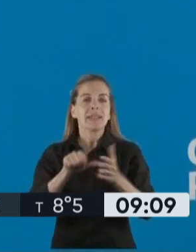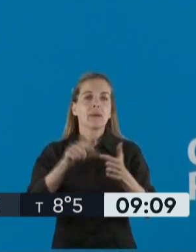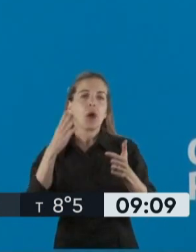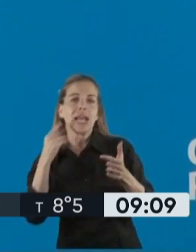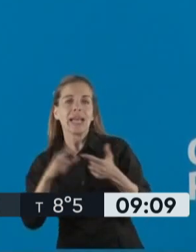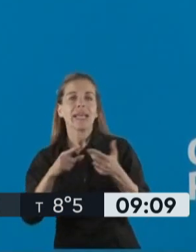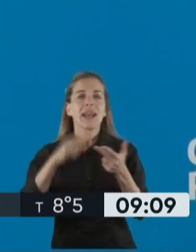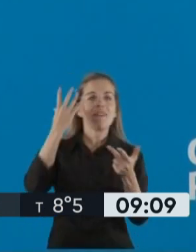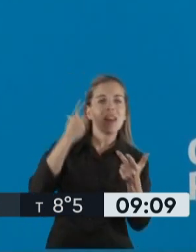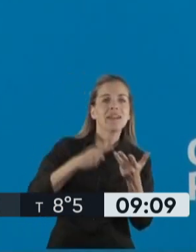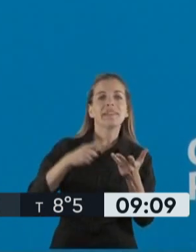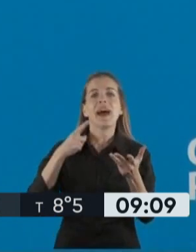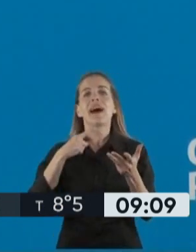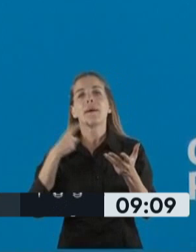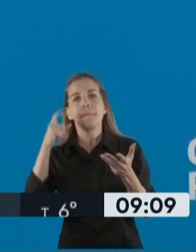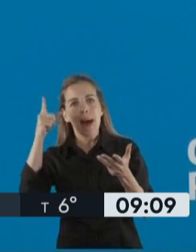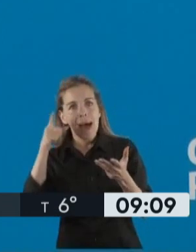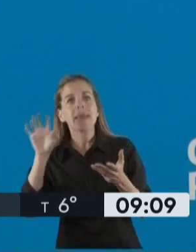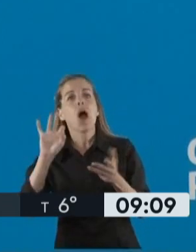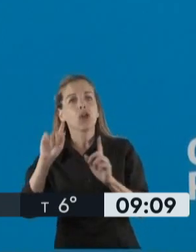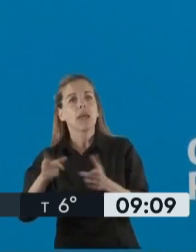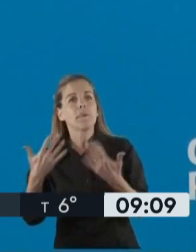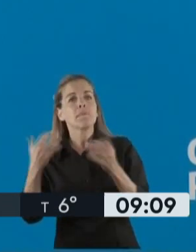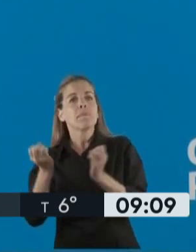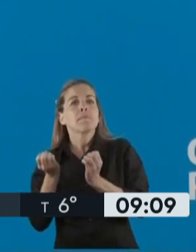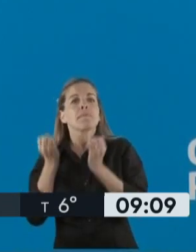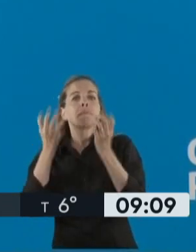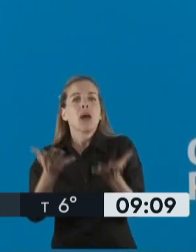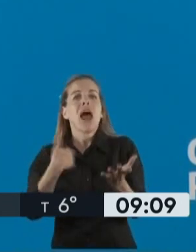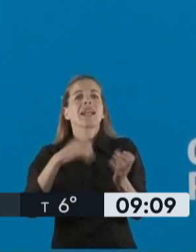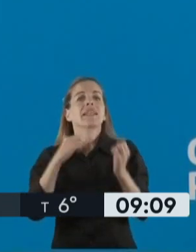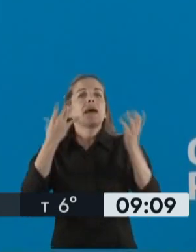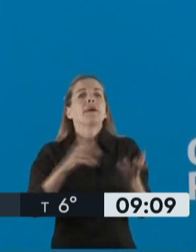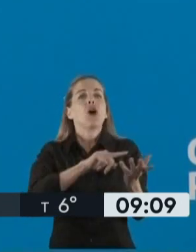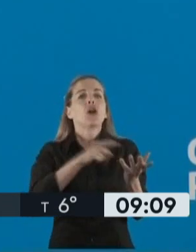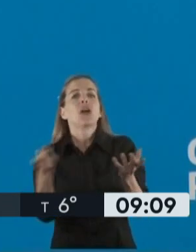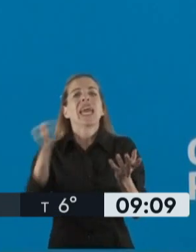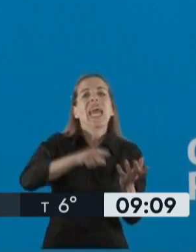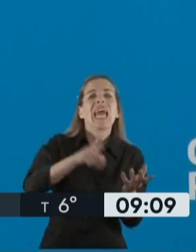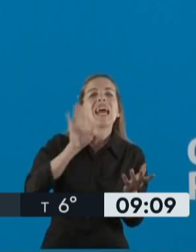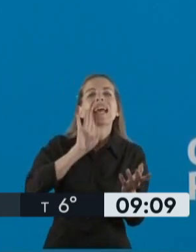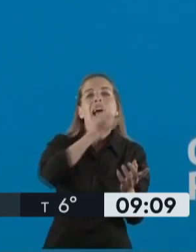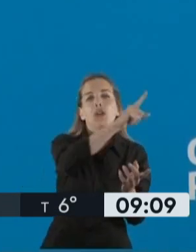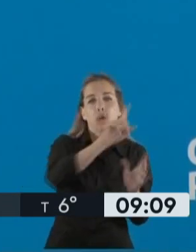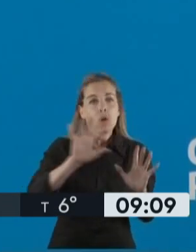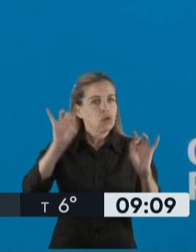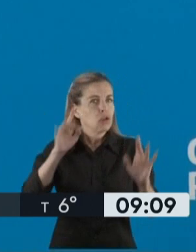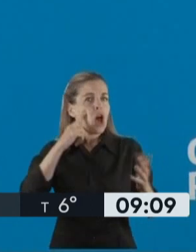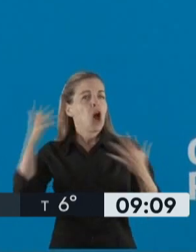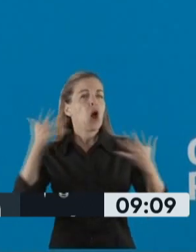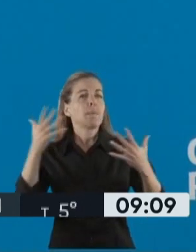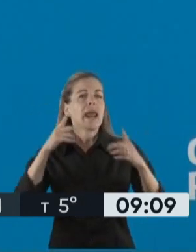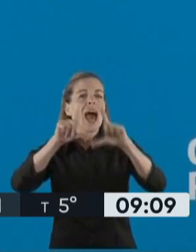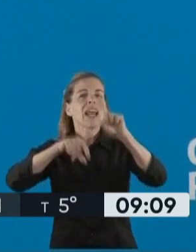Inglaterra, Francia o España, e incluso mejor que la performance que tuvo Estados Unidos. Esto no se trata solo de comparar cifras, se trata